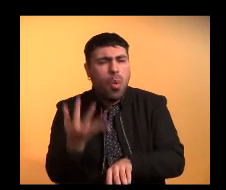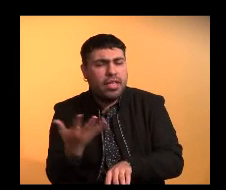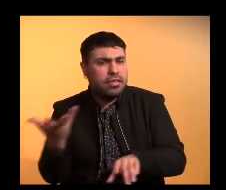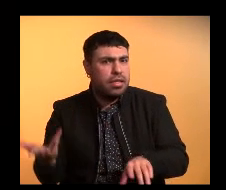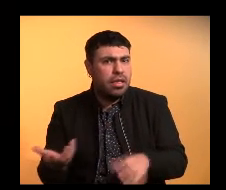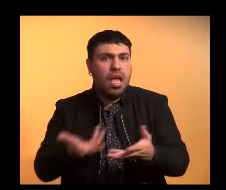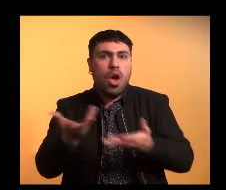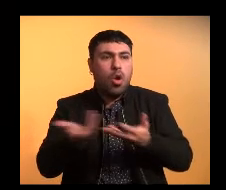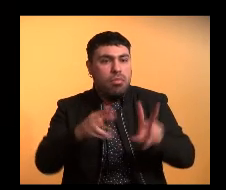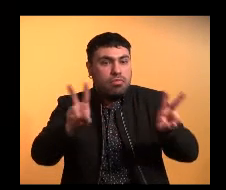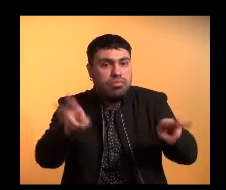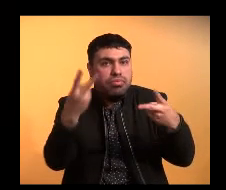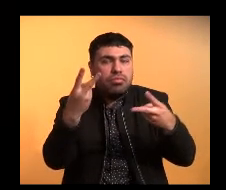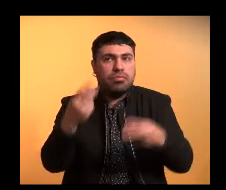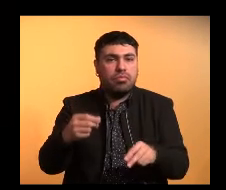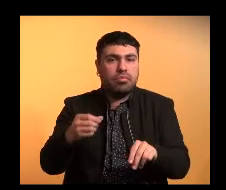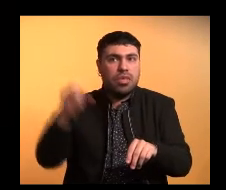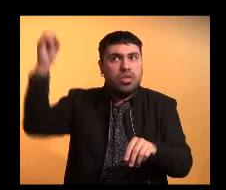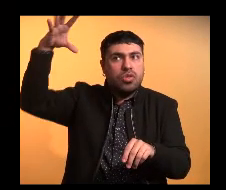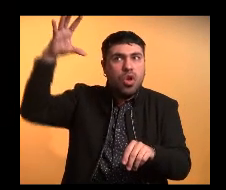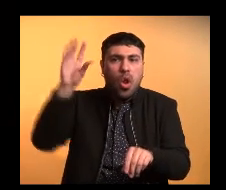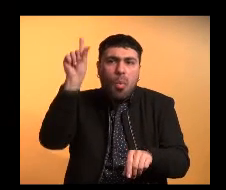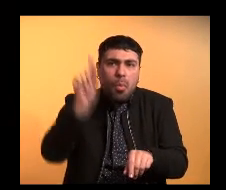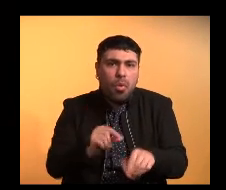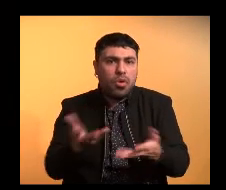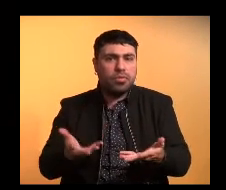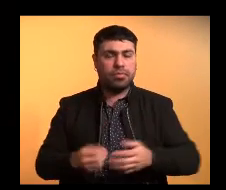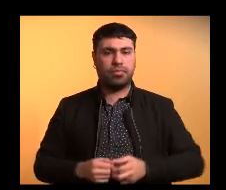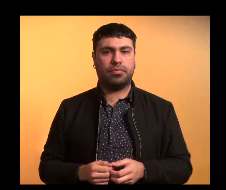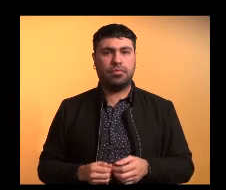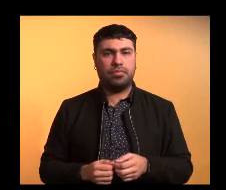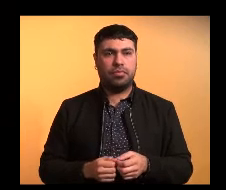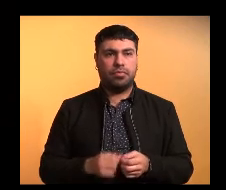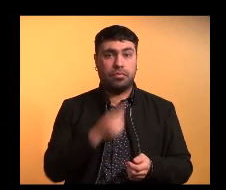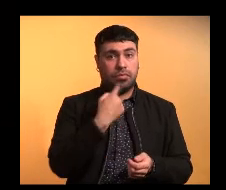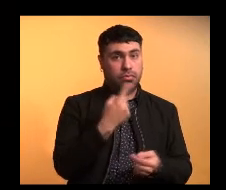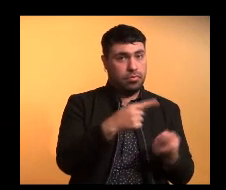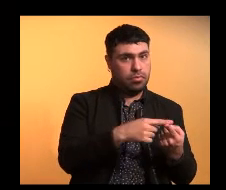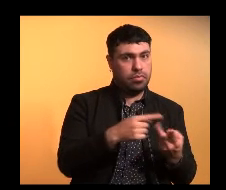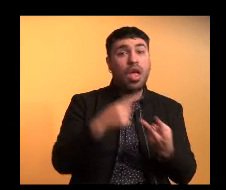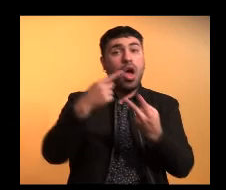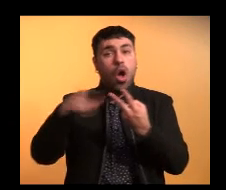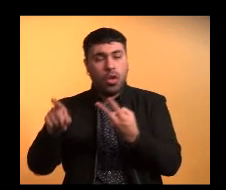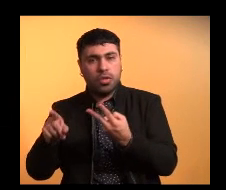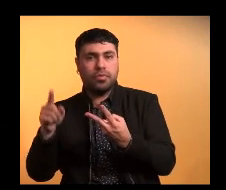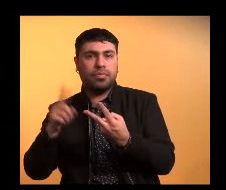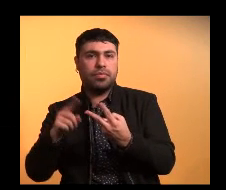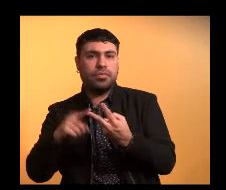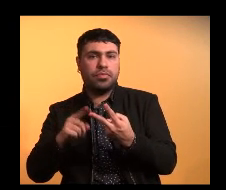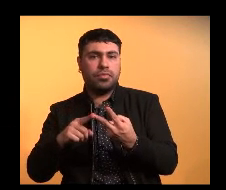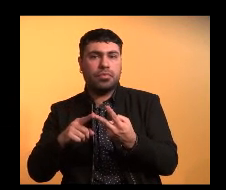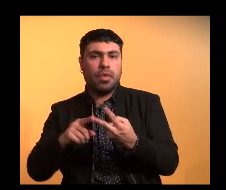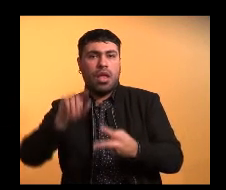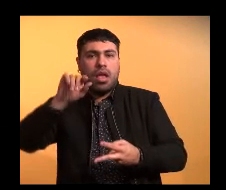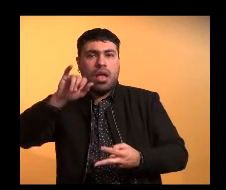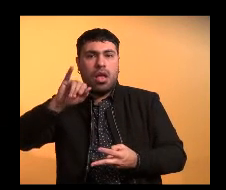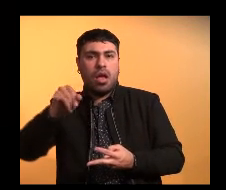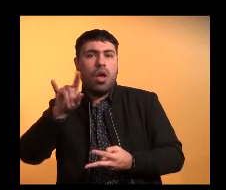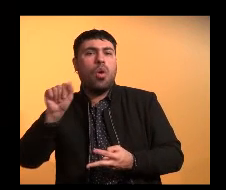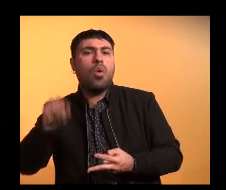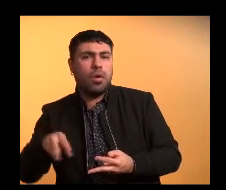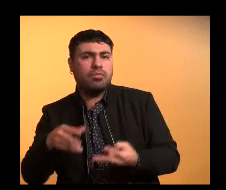con tan poca luz? Y Javier Maldonado pregunta, ¿de qué depende el color que adoptan las